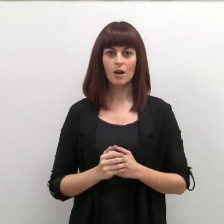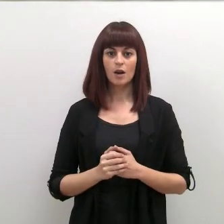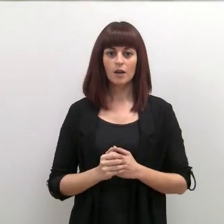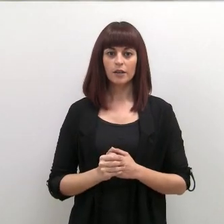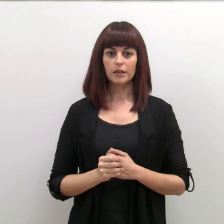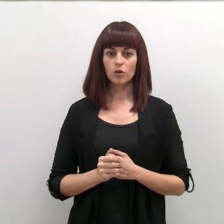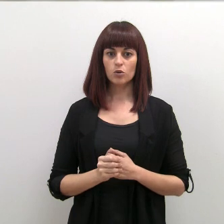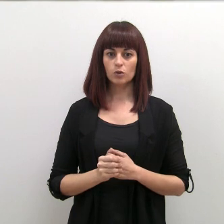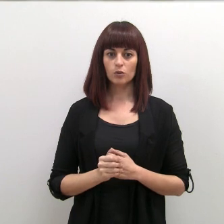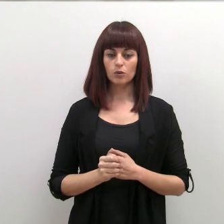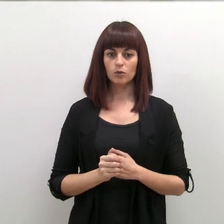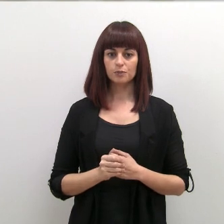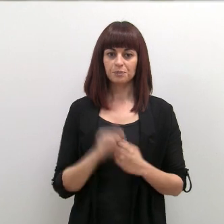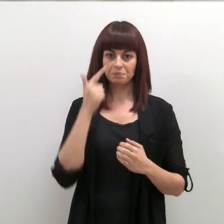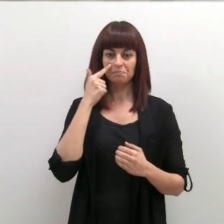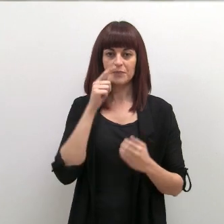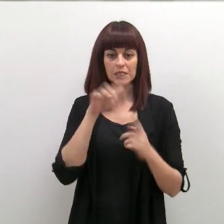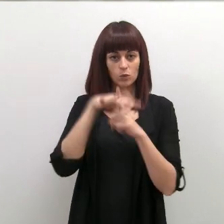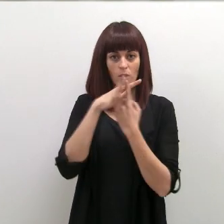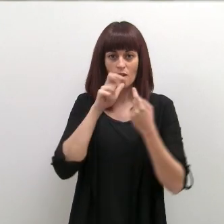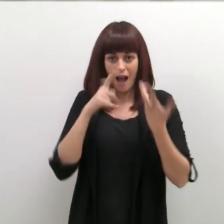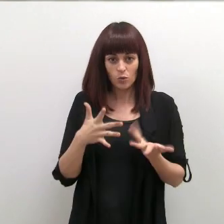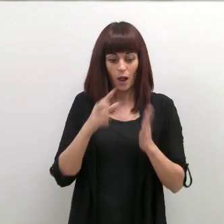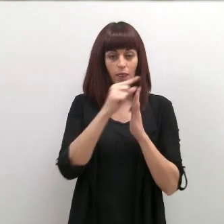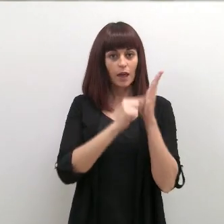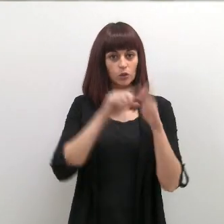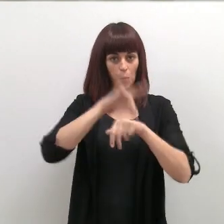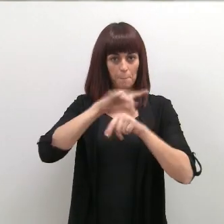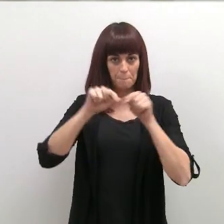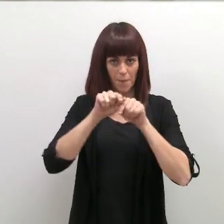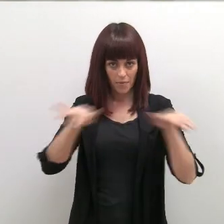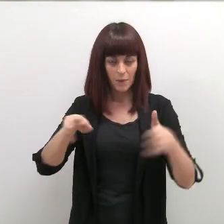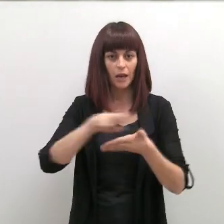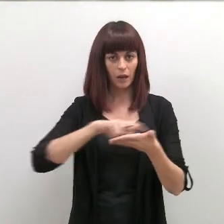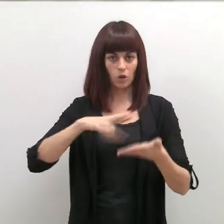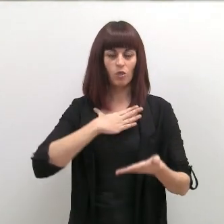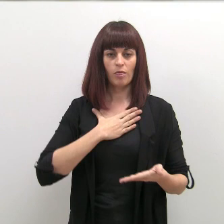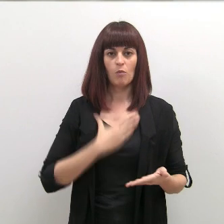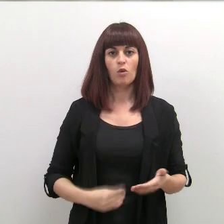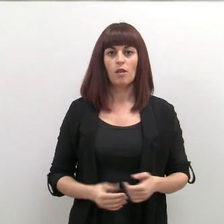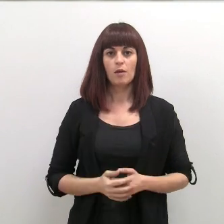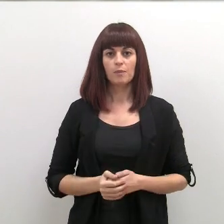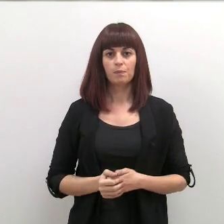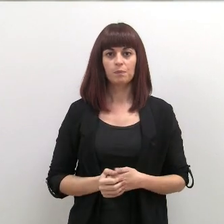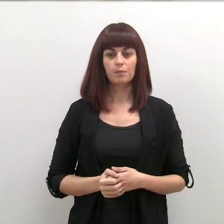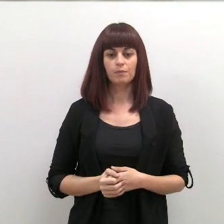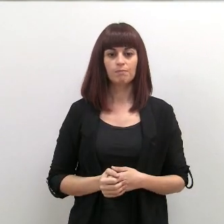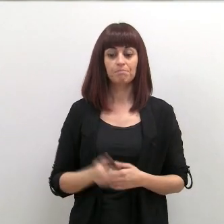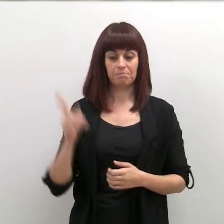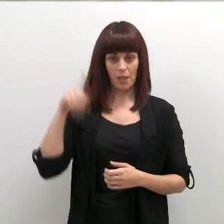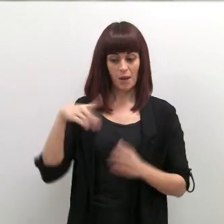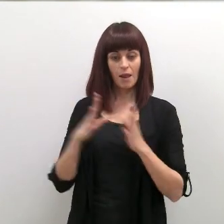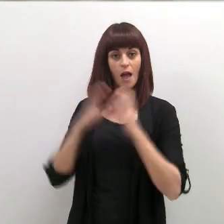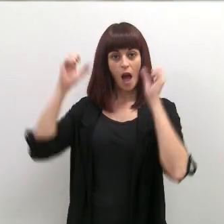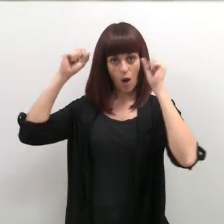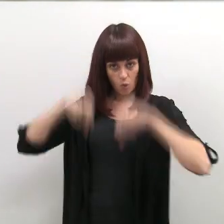Comparezco para hacer la actualización de los datos de la pandemia en la región de Murcia, así como de los acuerdos